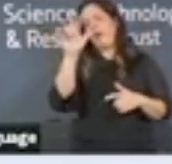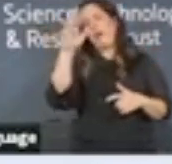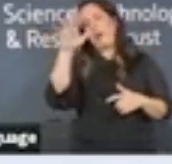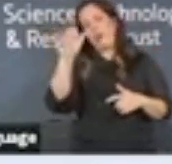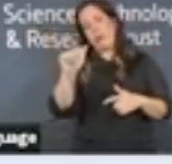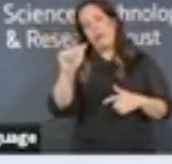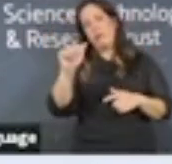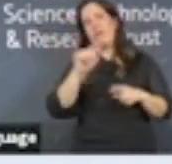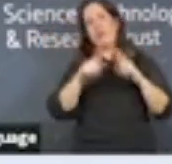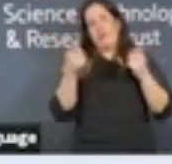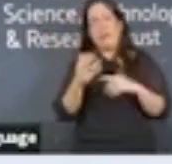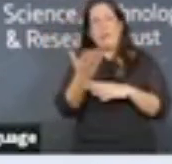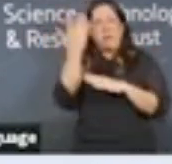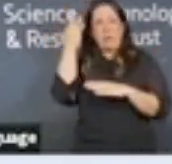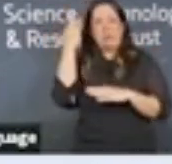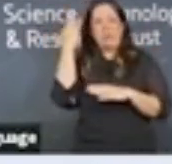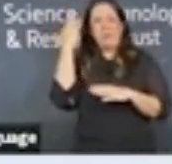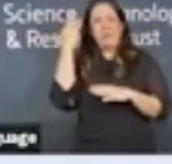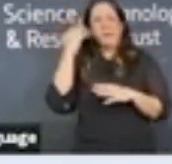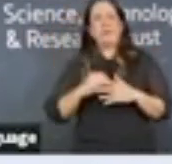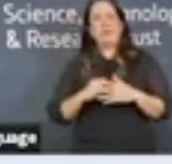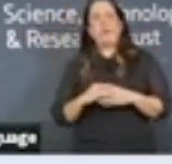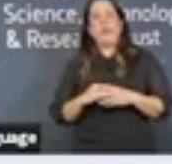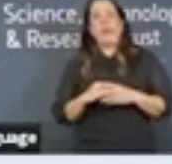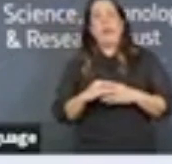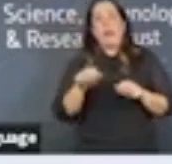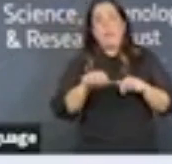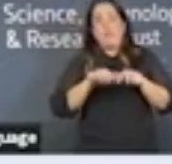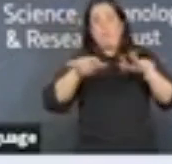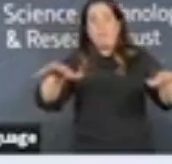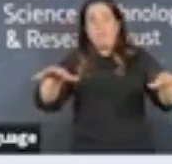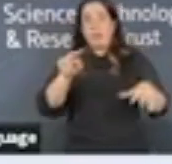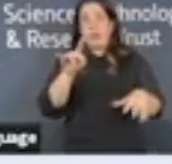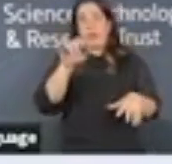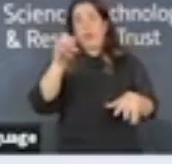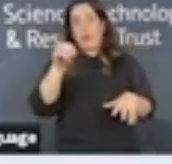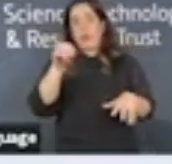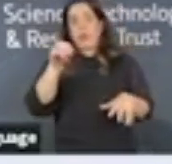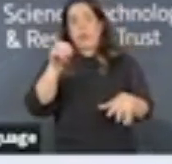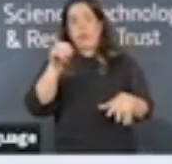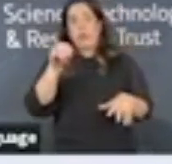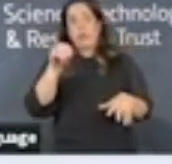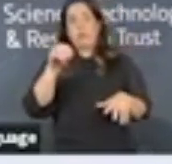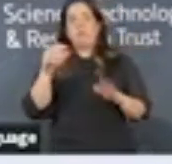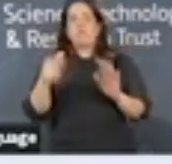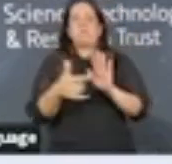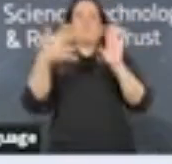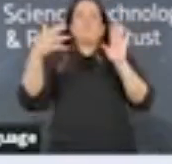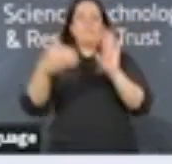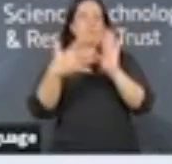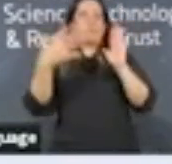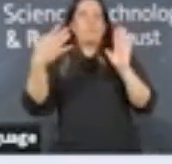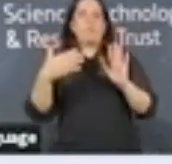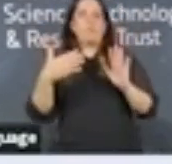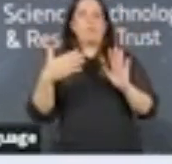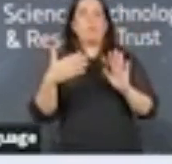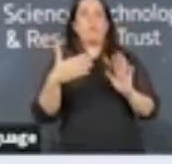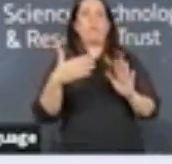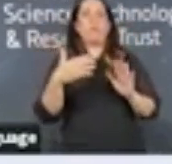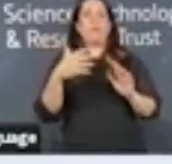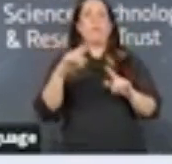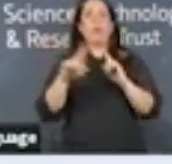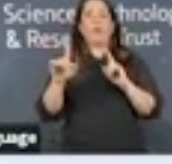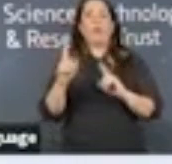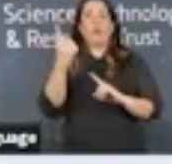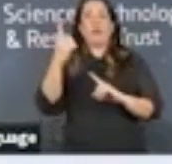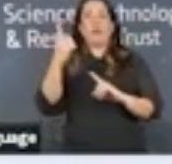el pasado, y la transmisión del virus del Nilo es ocasional. No pasa que el principal problema lo